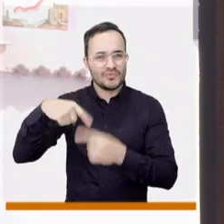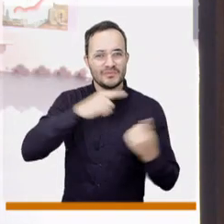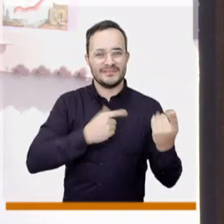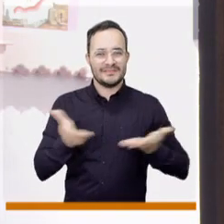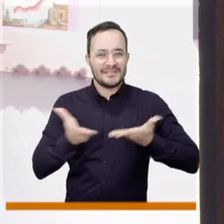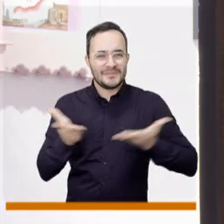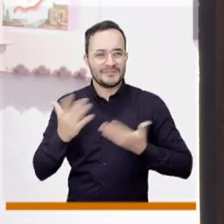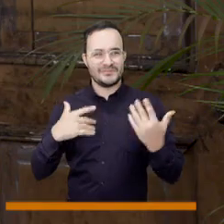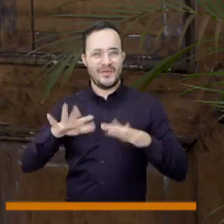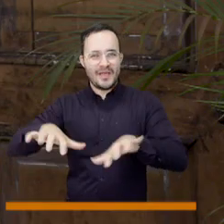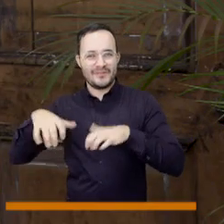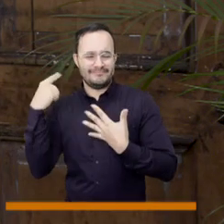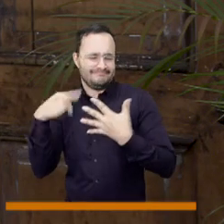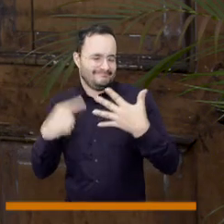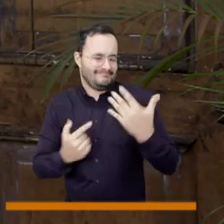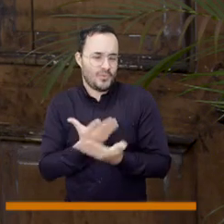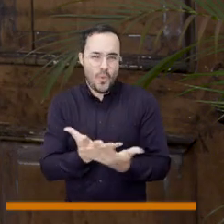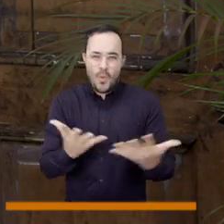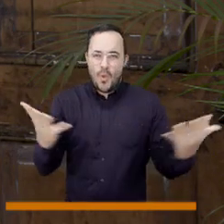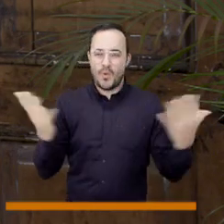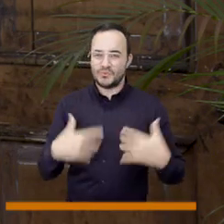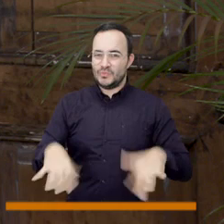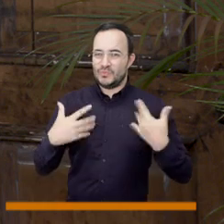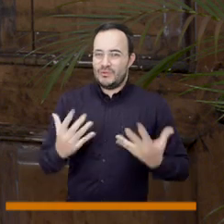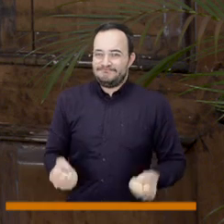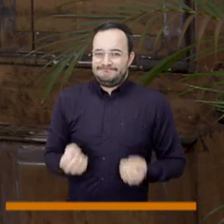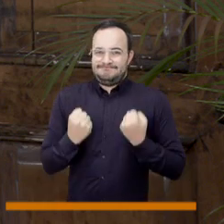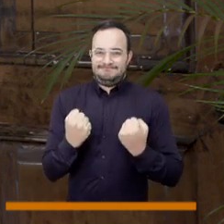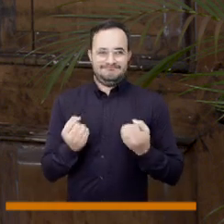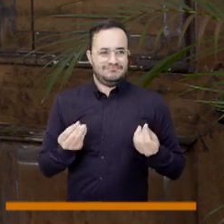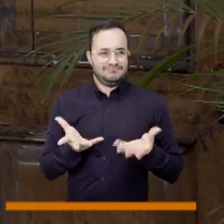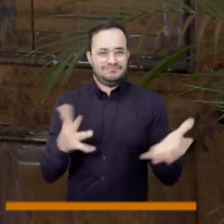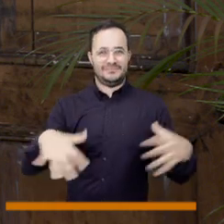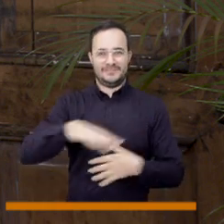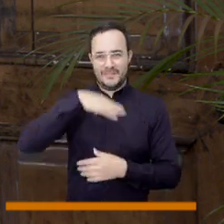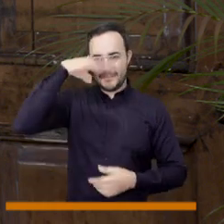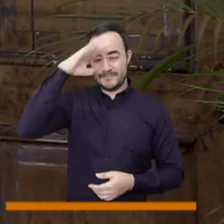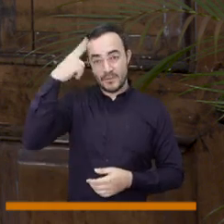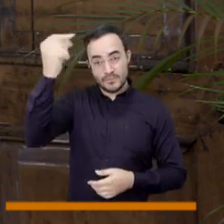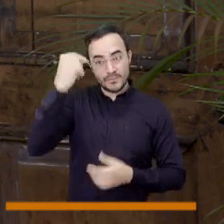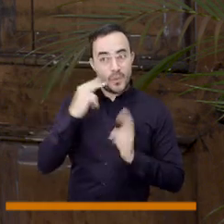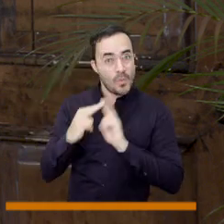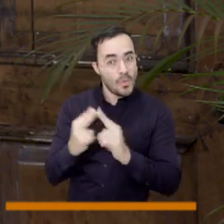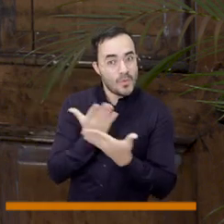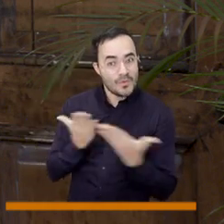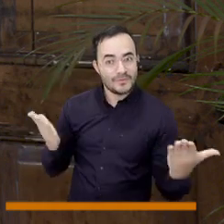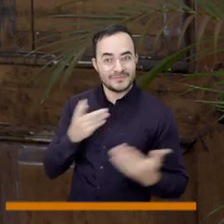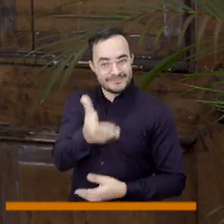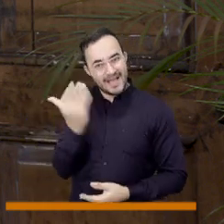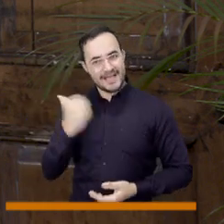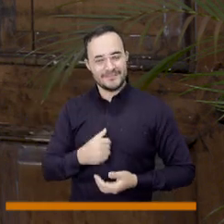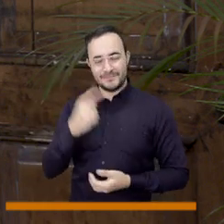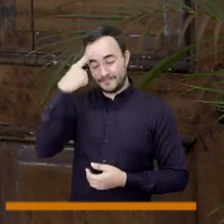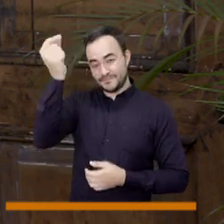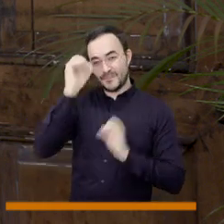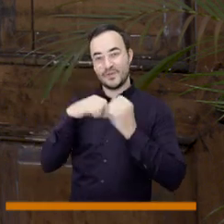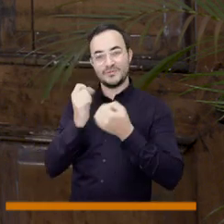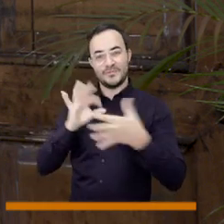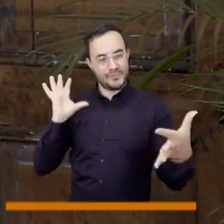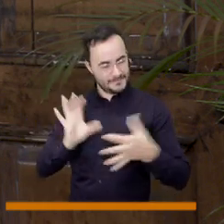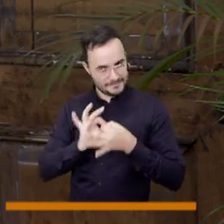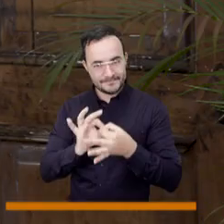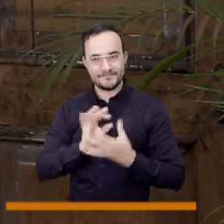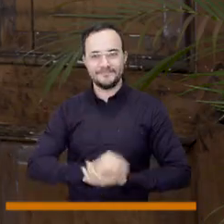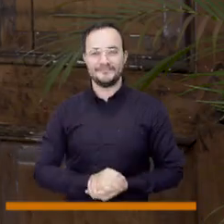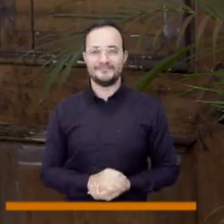turismo servicios eventos y muchas otras formas más de revitalizarlo reconoce nuestra ciudad porque el consejo